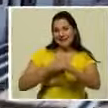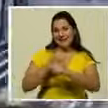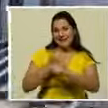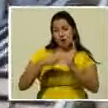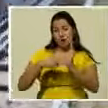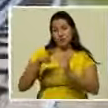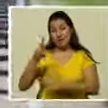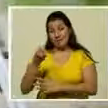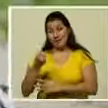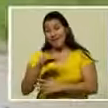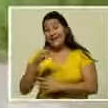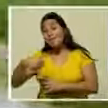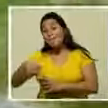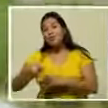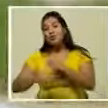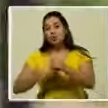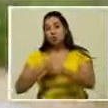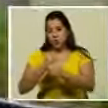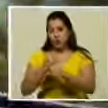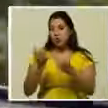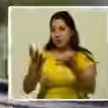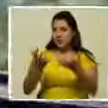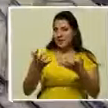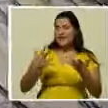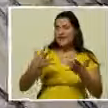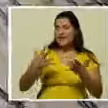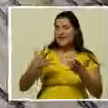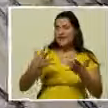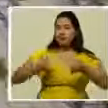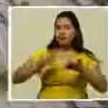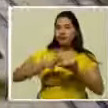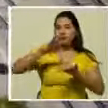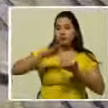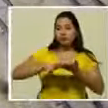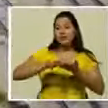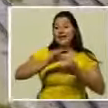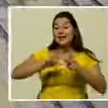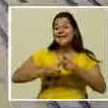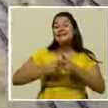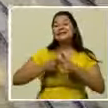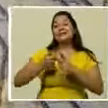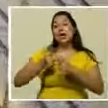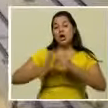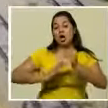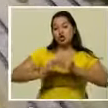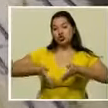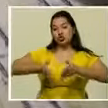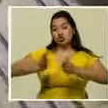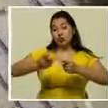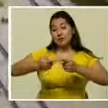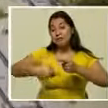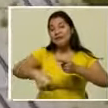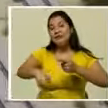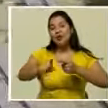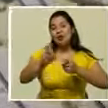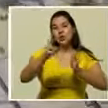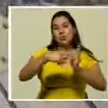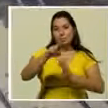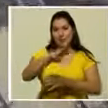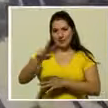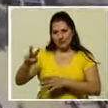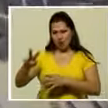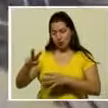Posteriormente, para el próximo año, se busca dejar en firme la adjudicación e iniciar las obras de construcción en el 2022. La primera fase operativa